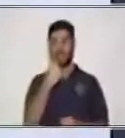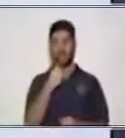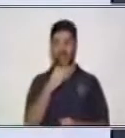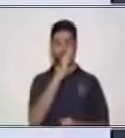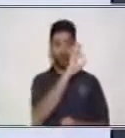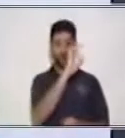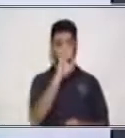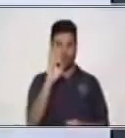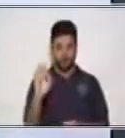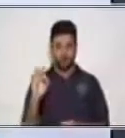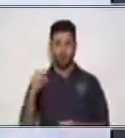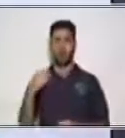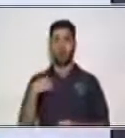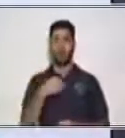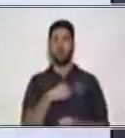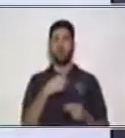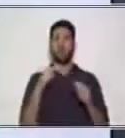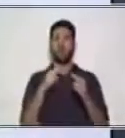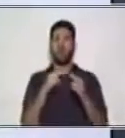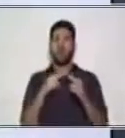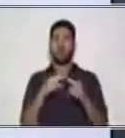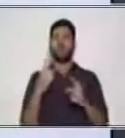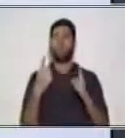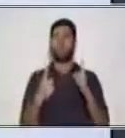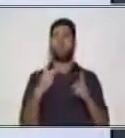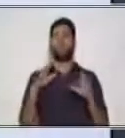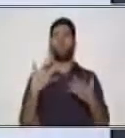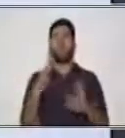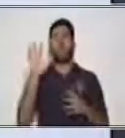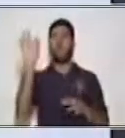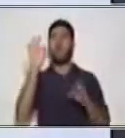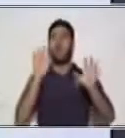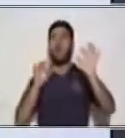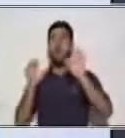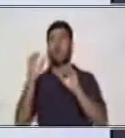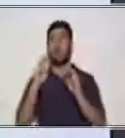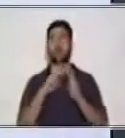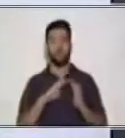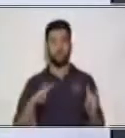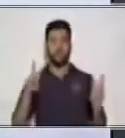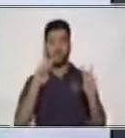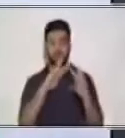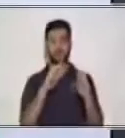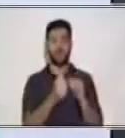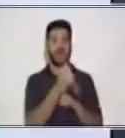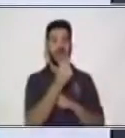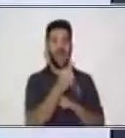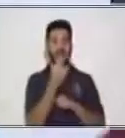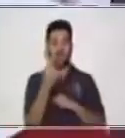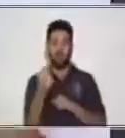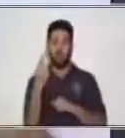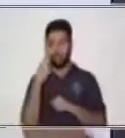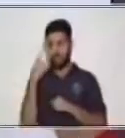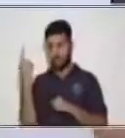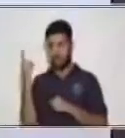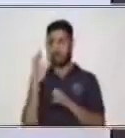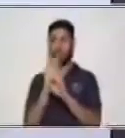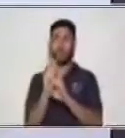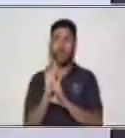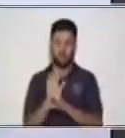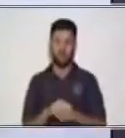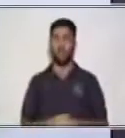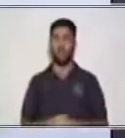tenemos que aprender es a identificar el valor que tiene cada moneda. Por ejemplo, acá, esos son